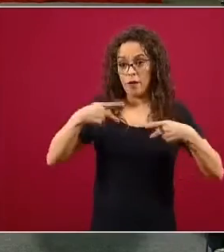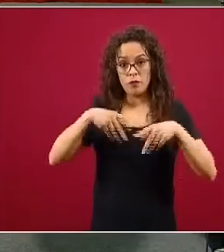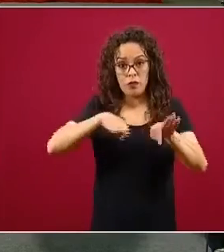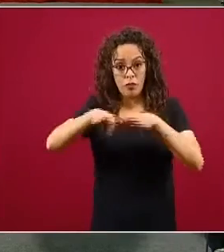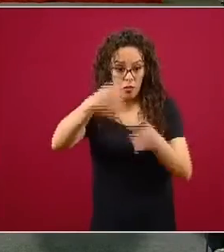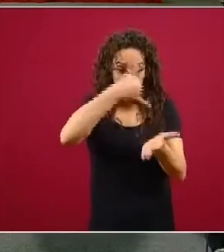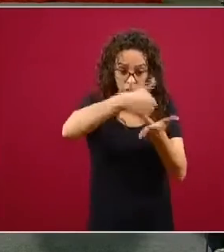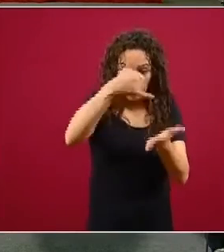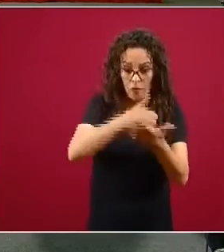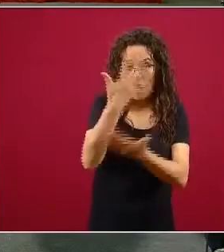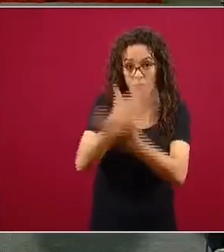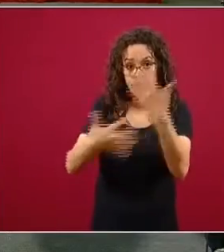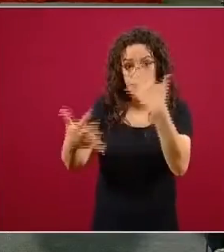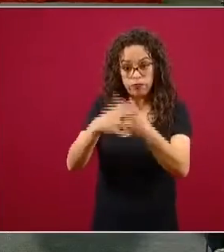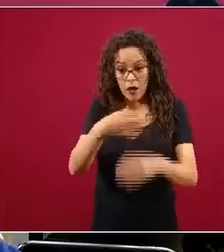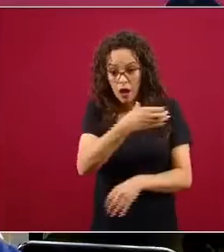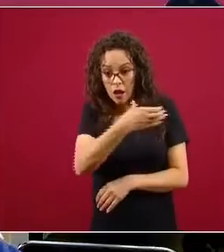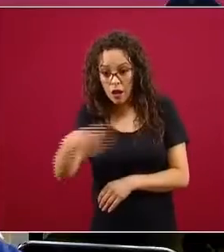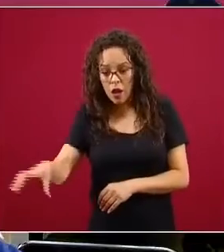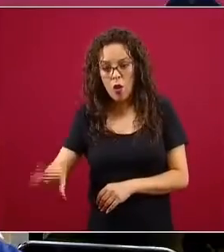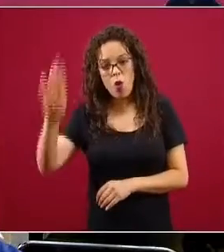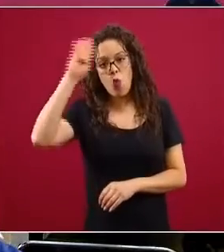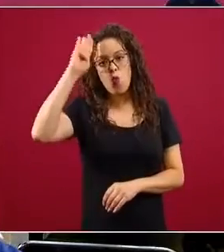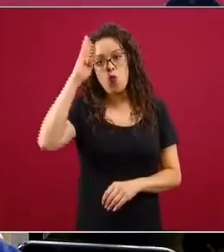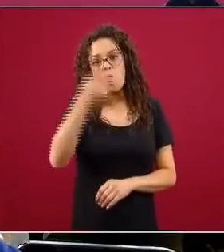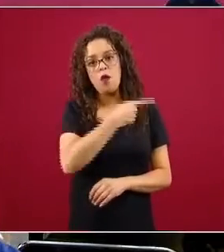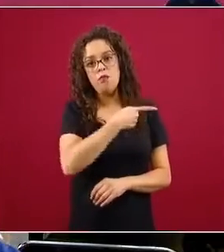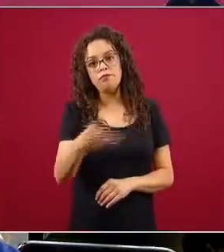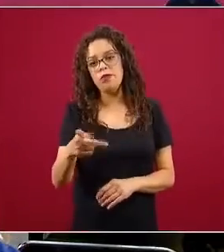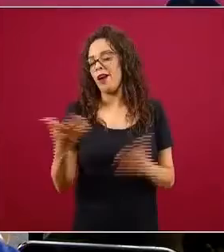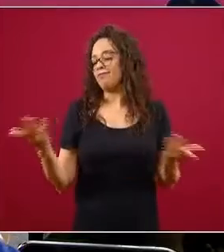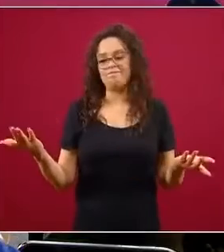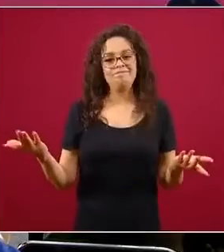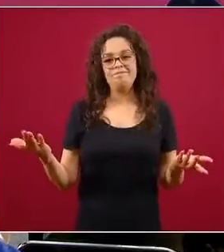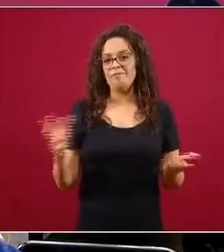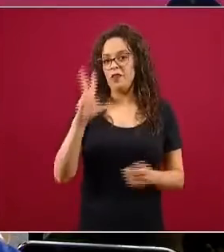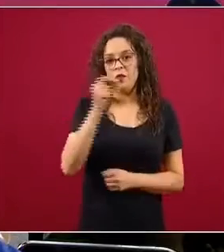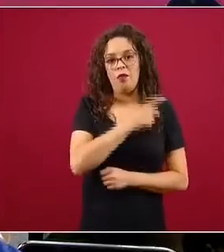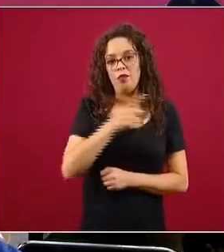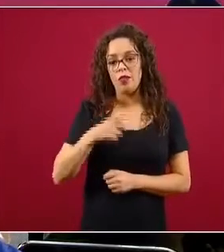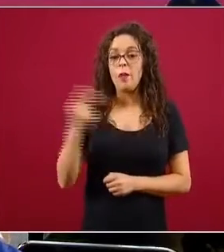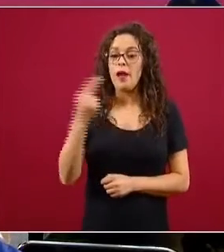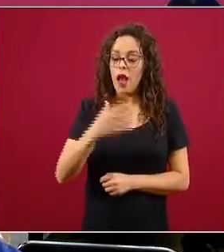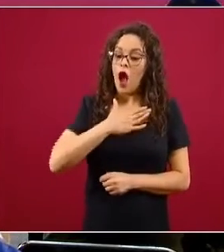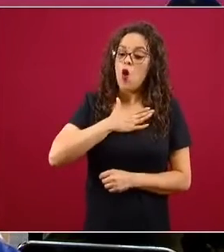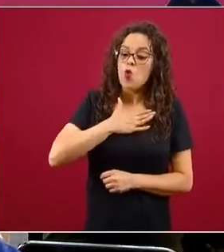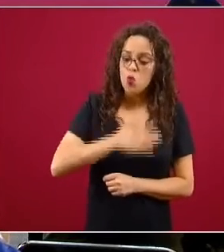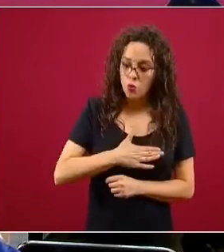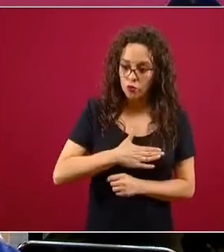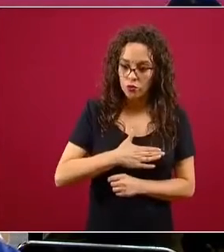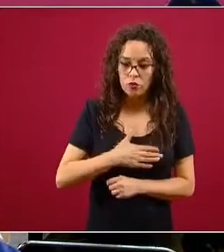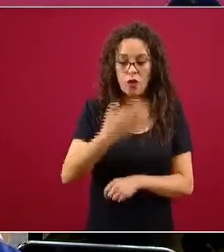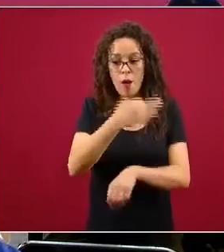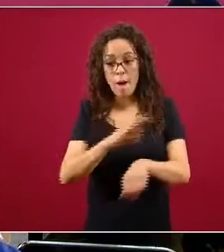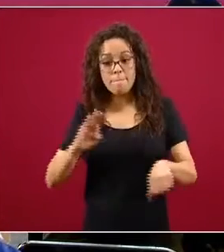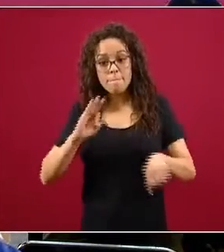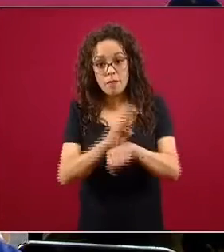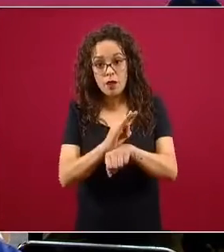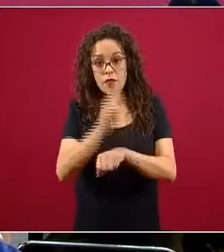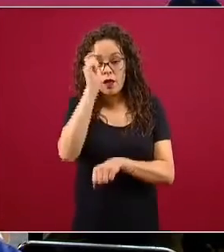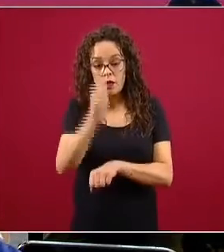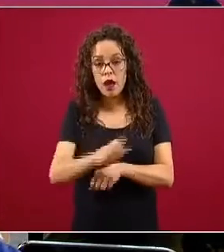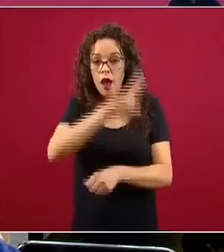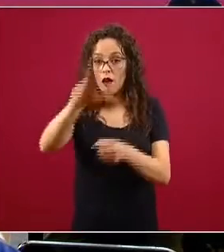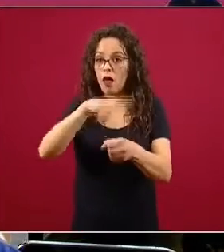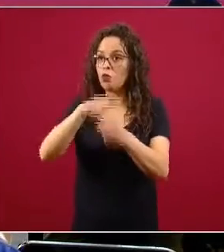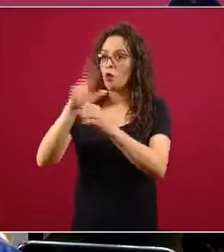que tienen mayores carencias. Entonces tiene que ser un sistema justo, pero también tiene que ser un sistema que proteja el medio ambiente, que también